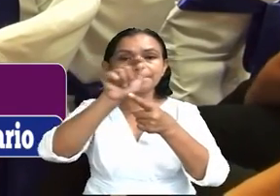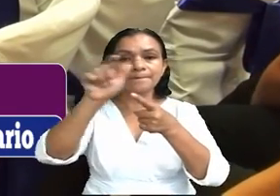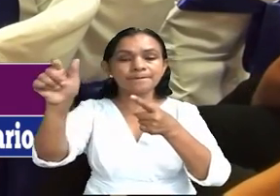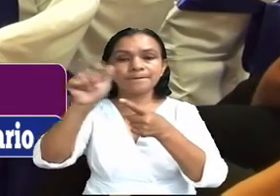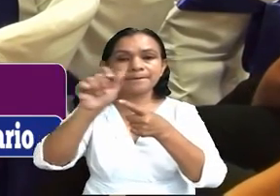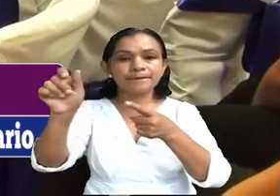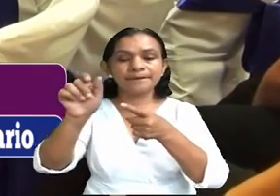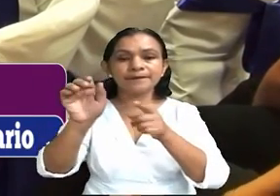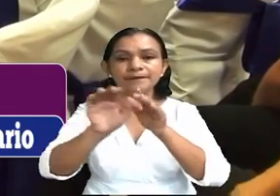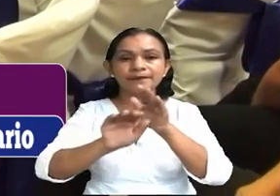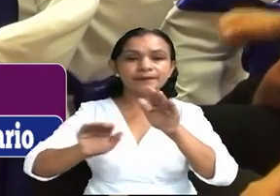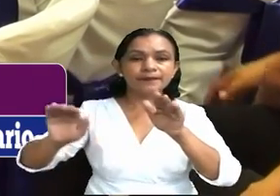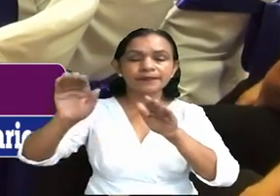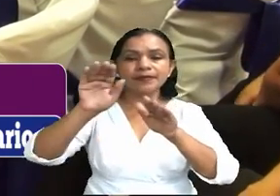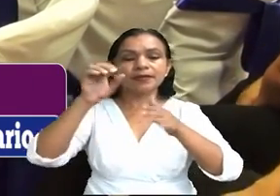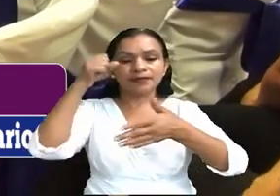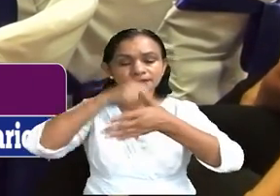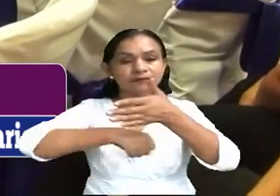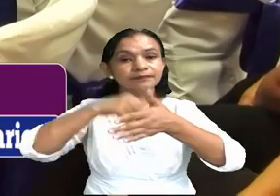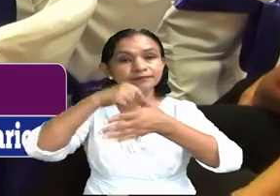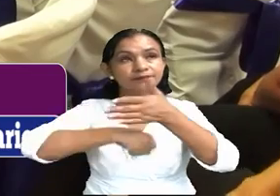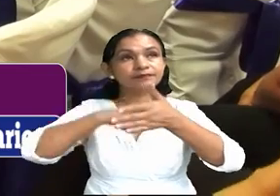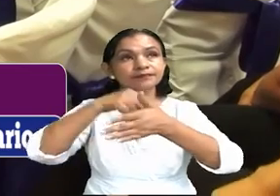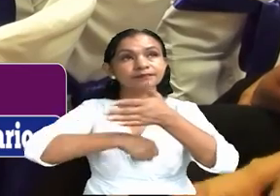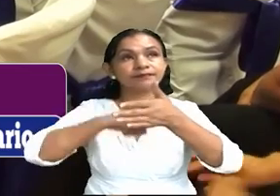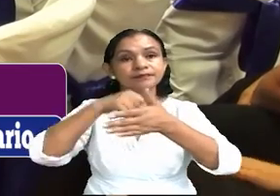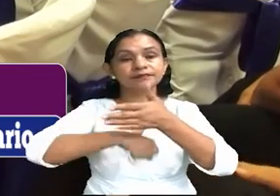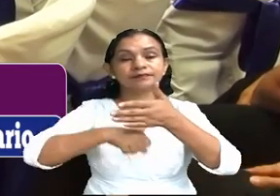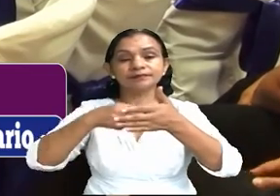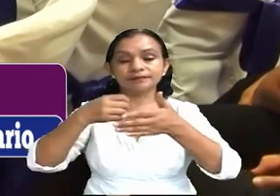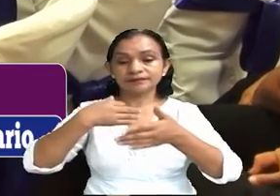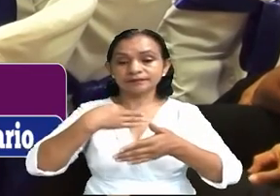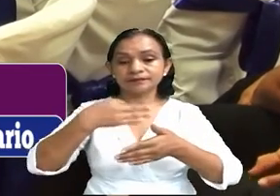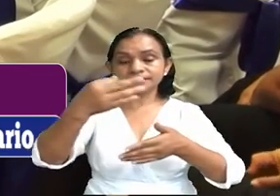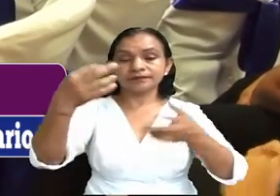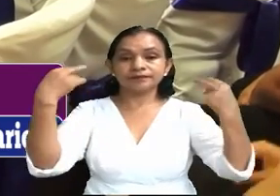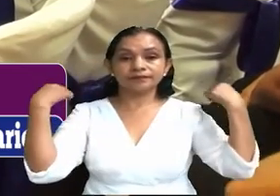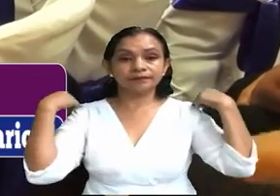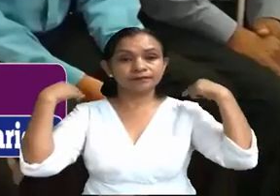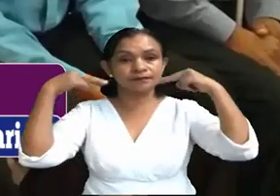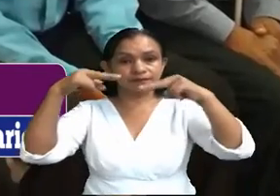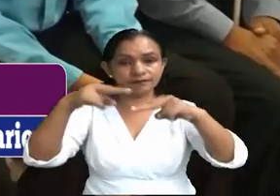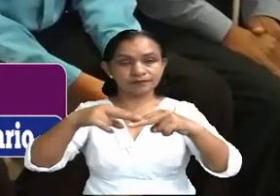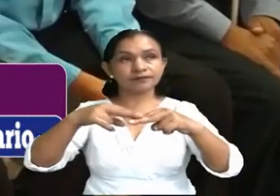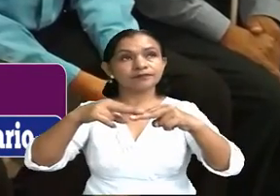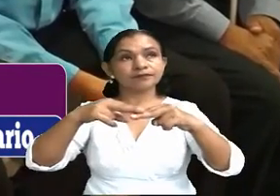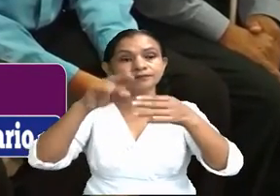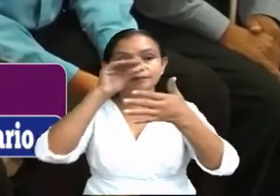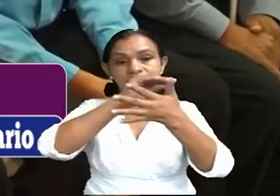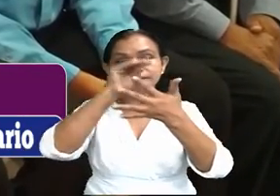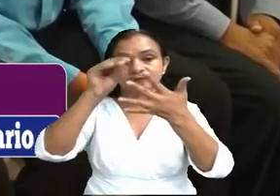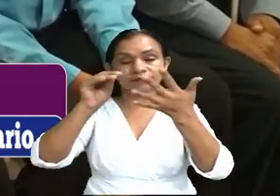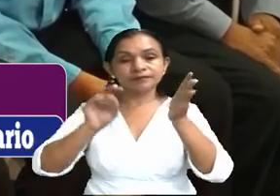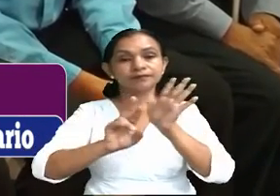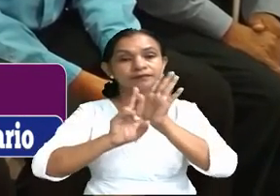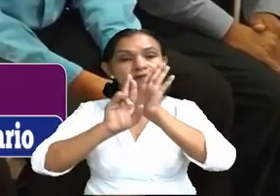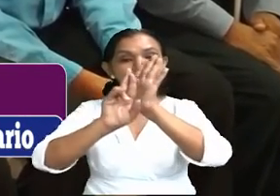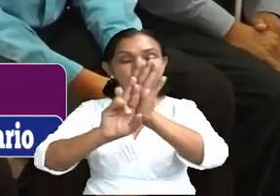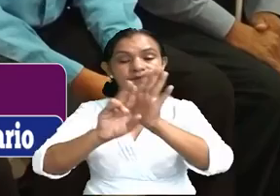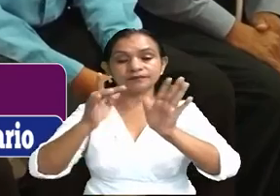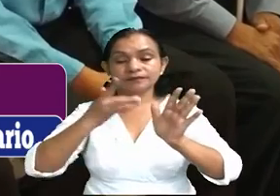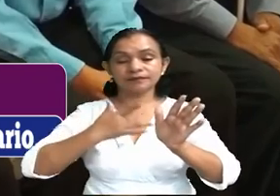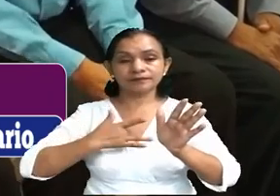la al fortalecimiento de los futuros docentes en sus competencias pedagógicas para dar respuesta a las